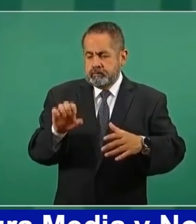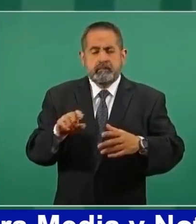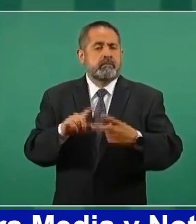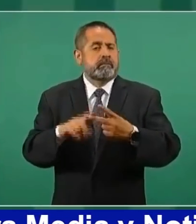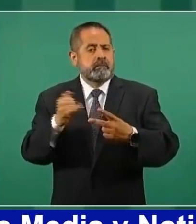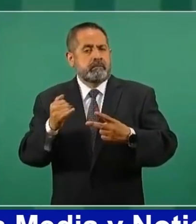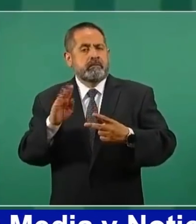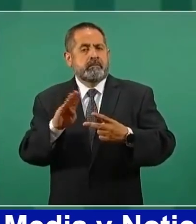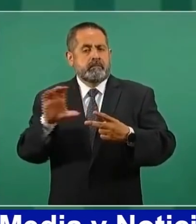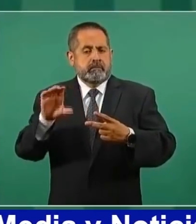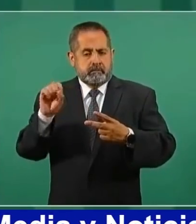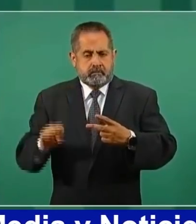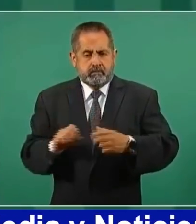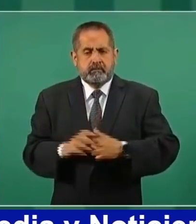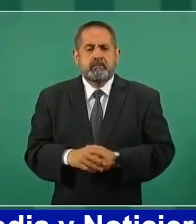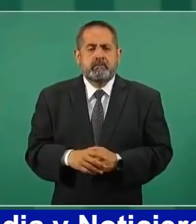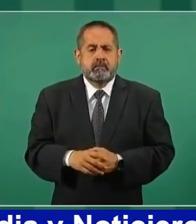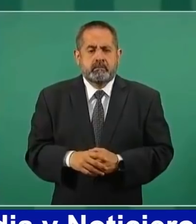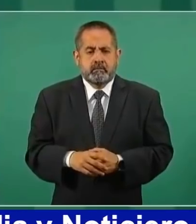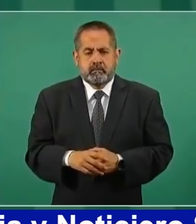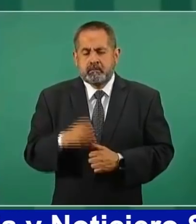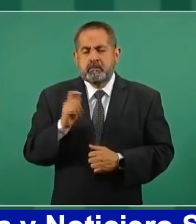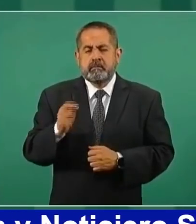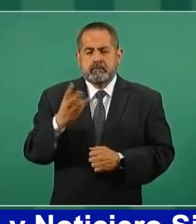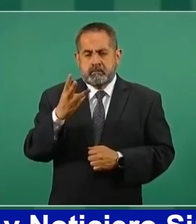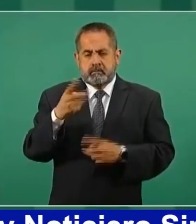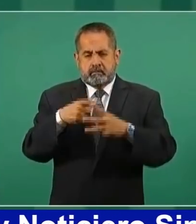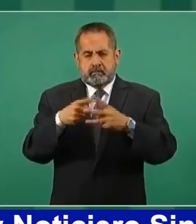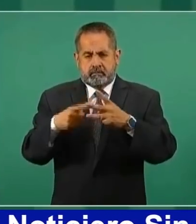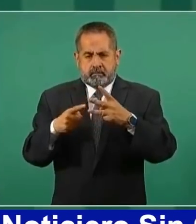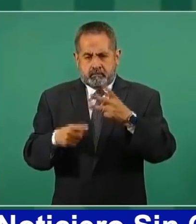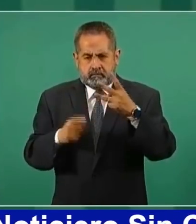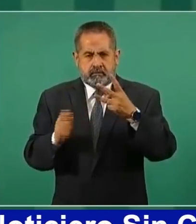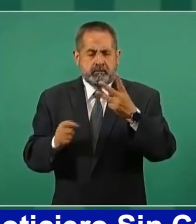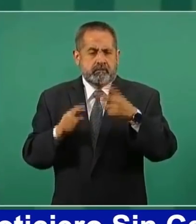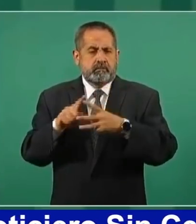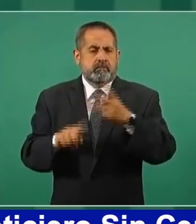Sur sobre 3 casos.